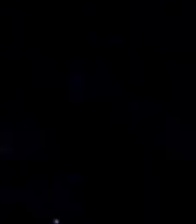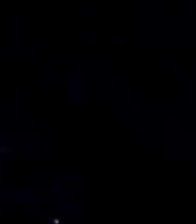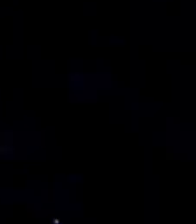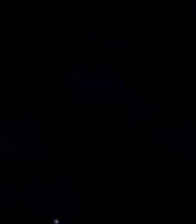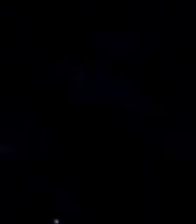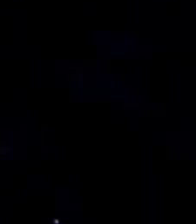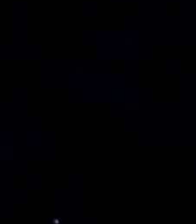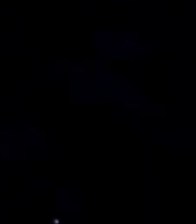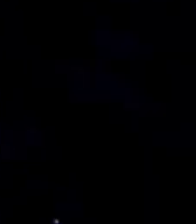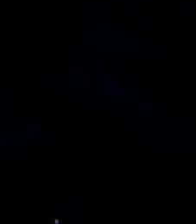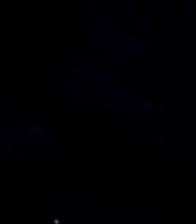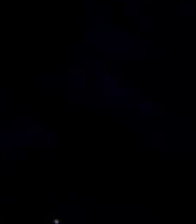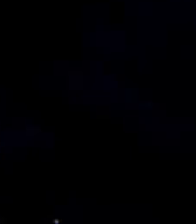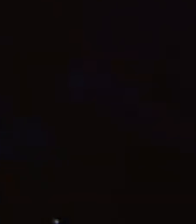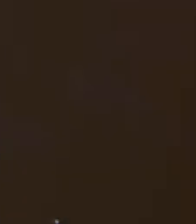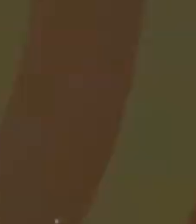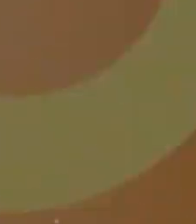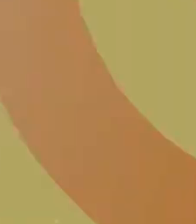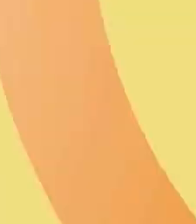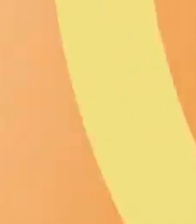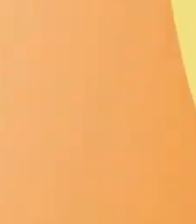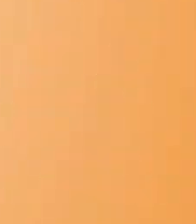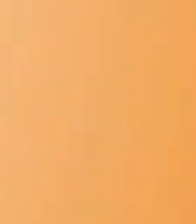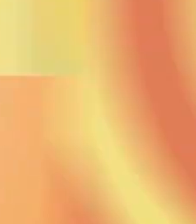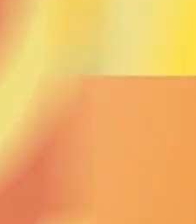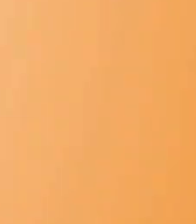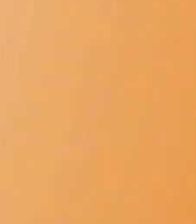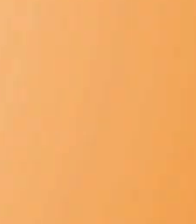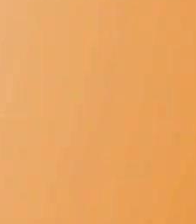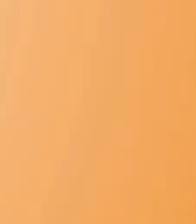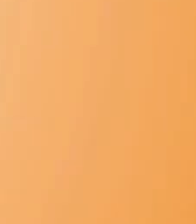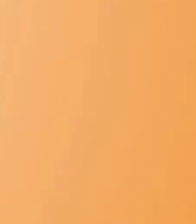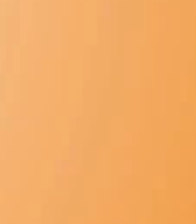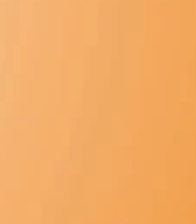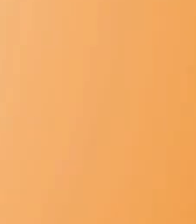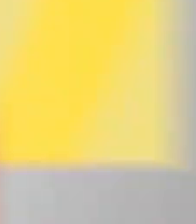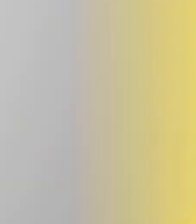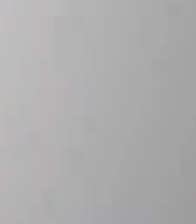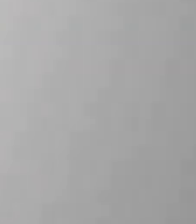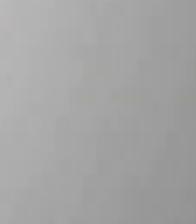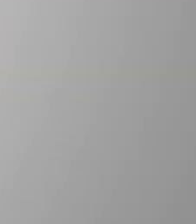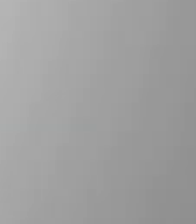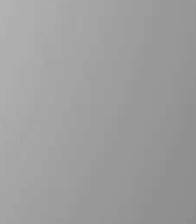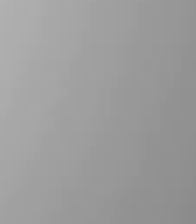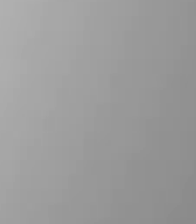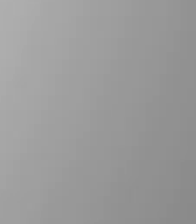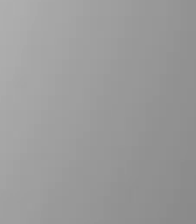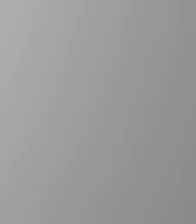Yeah.